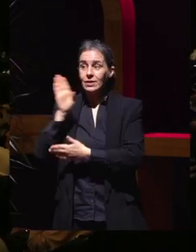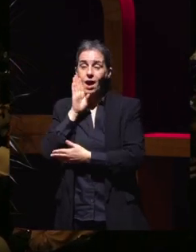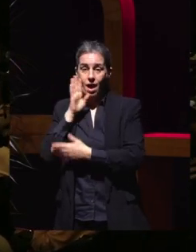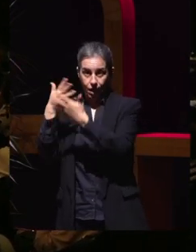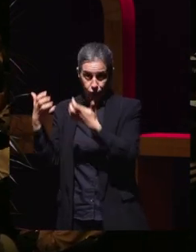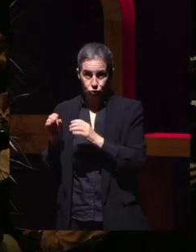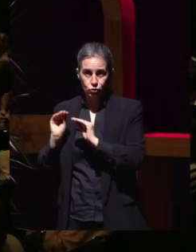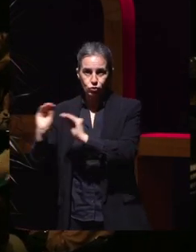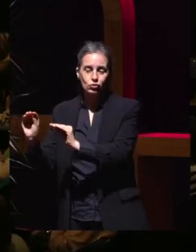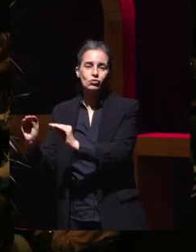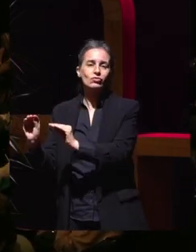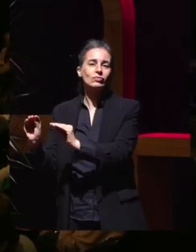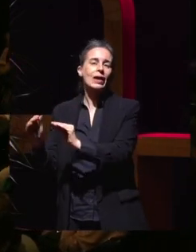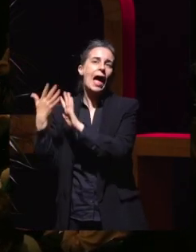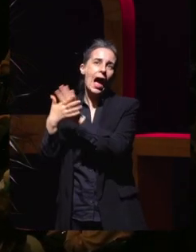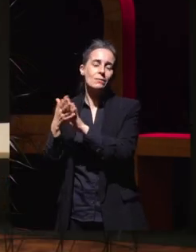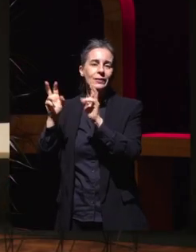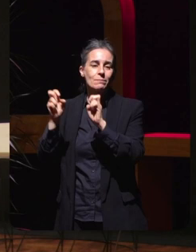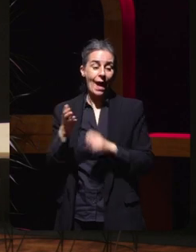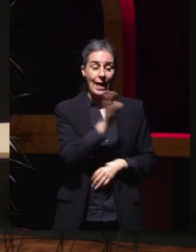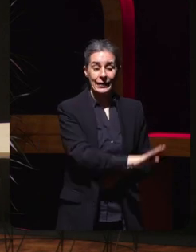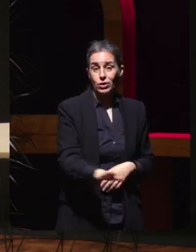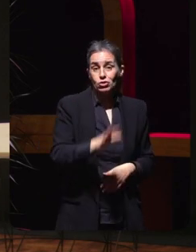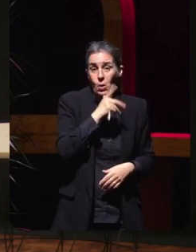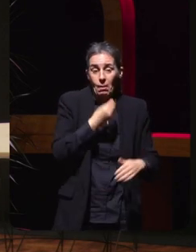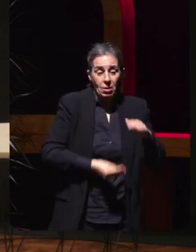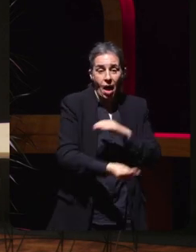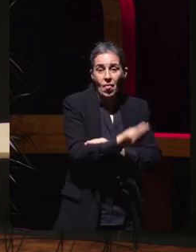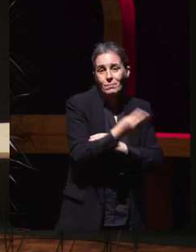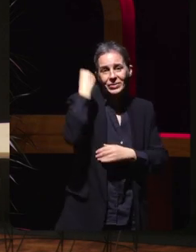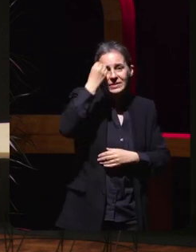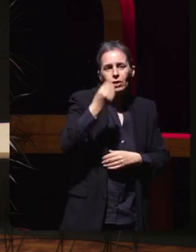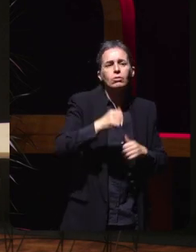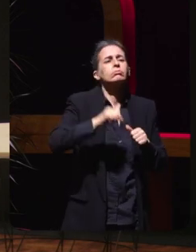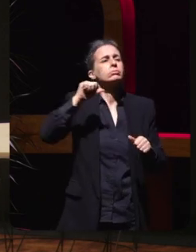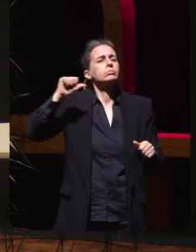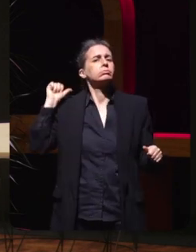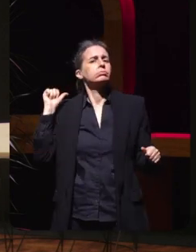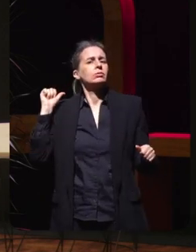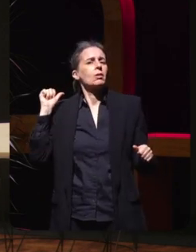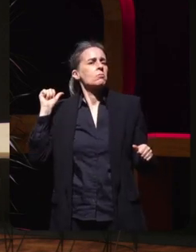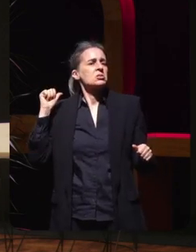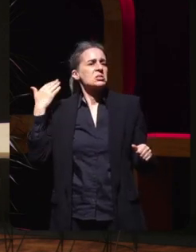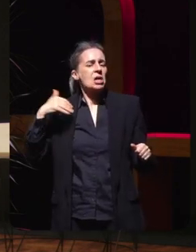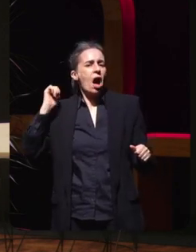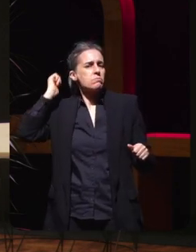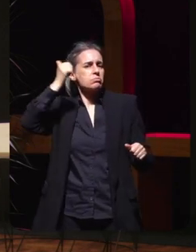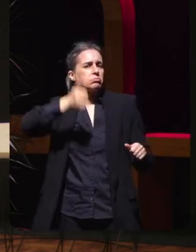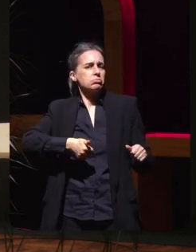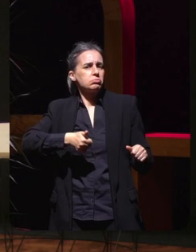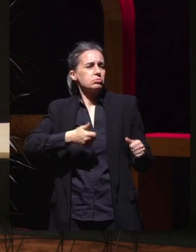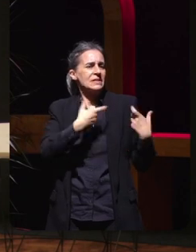oslenios nacerán pensando que siempre existieron Pues mulleres en todos los oídos laborales no